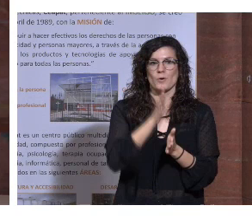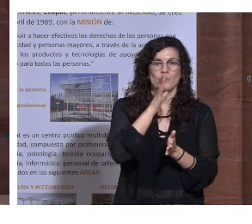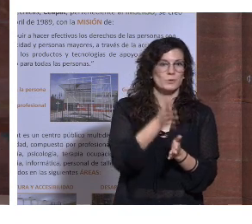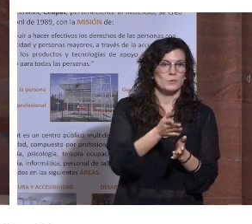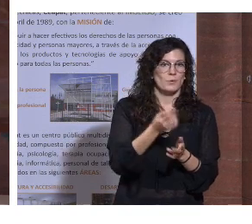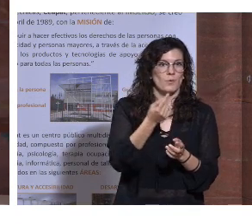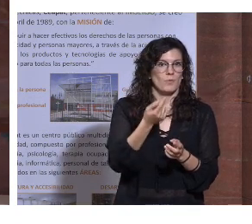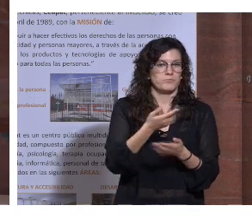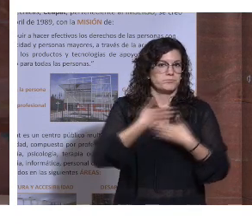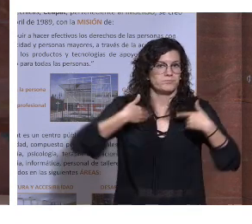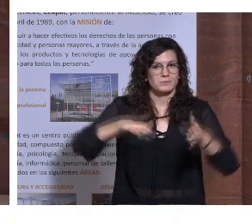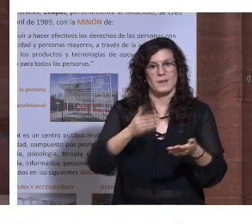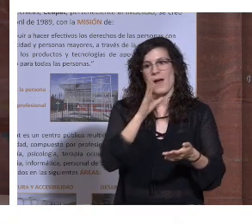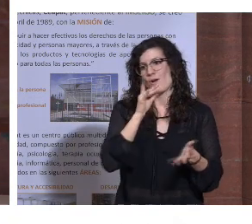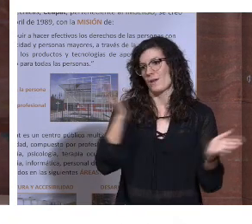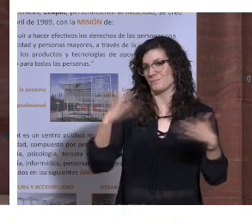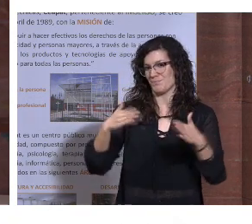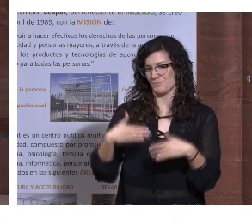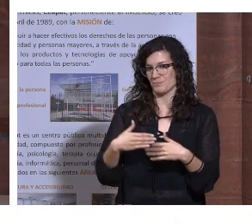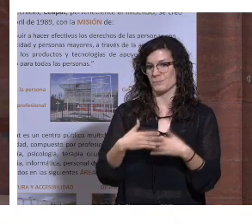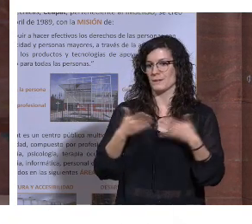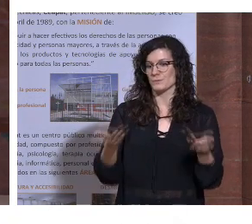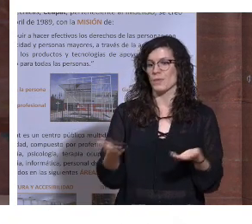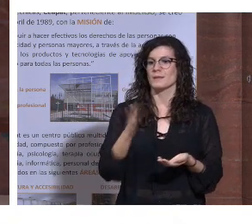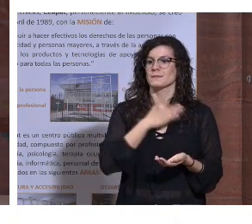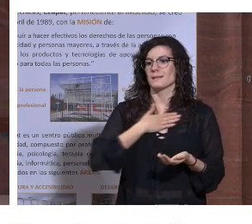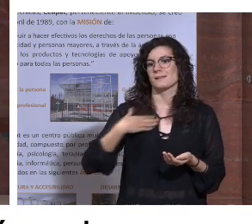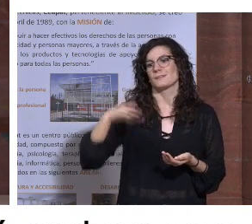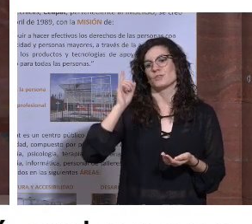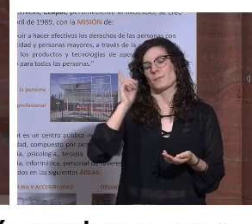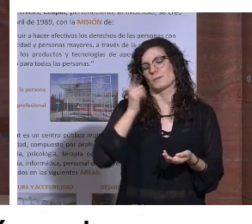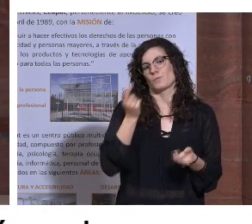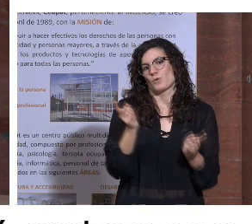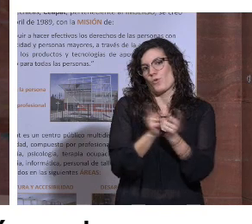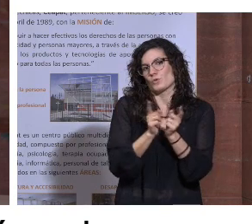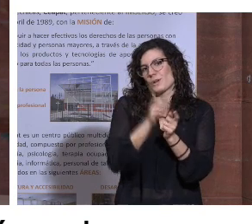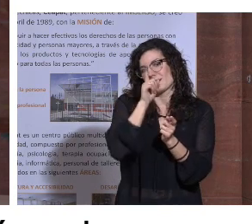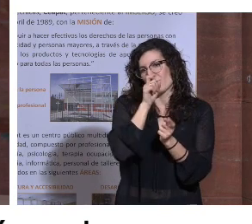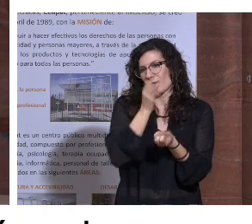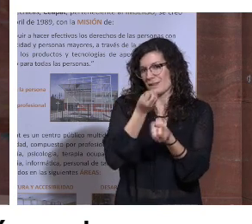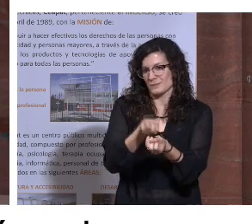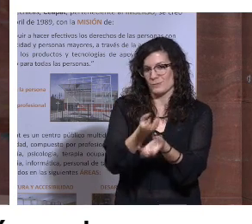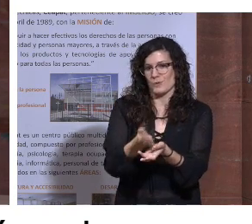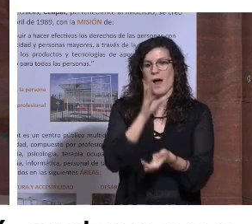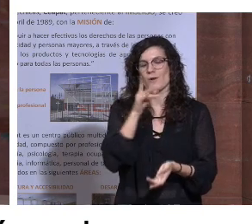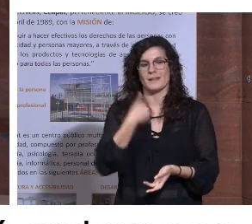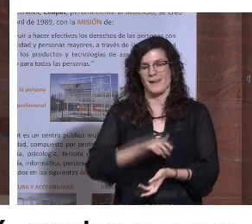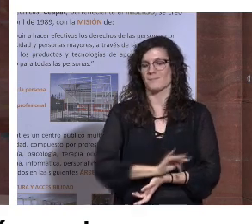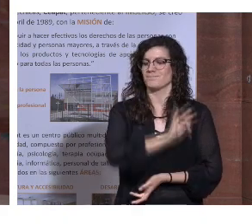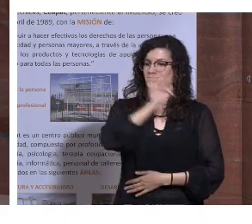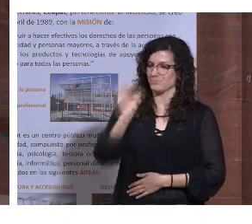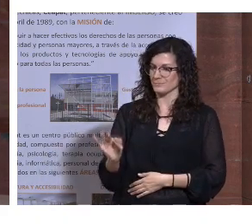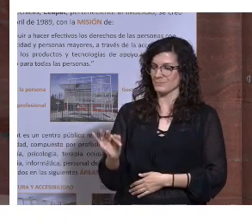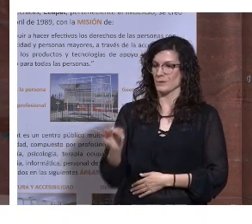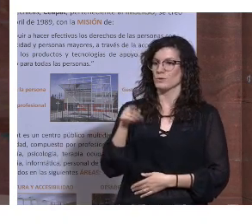otro no están ya con nosotros. Y entonces quería solo pues hacerle este pequeño recordatorio. Y ya, Isabel, te paso la palabra a ti para